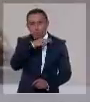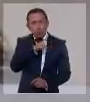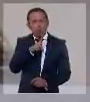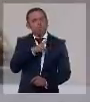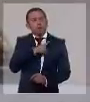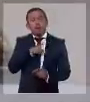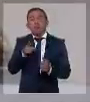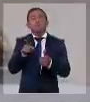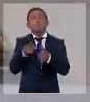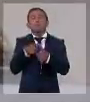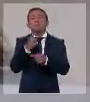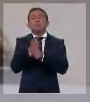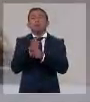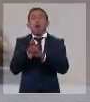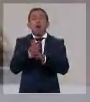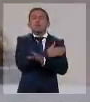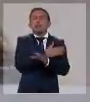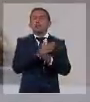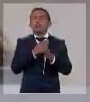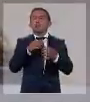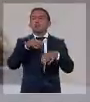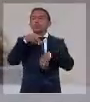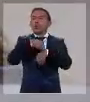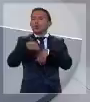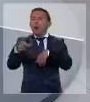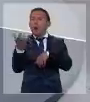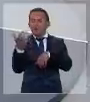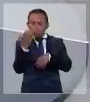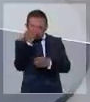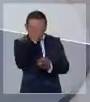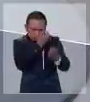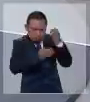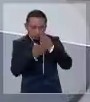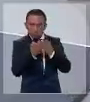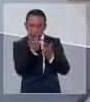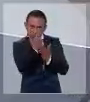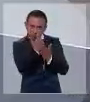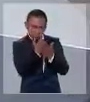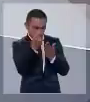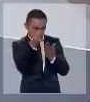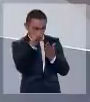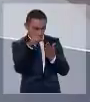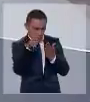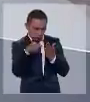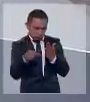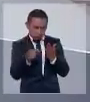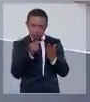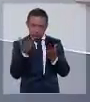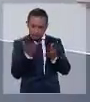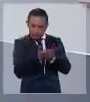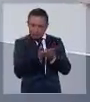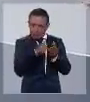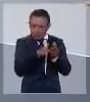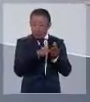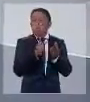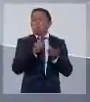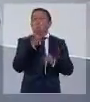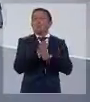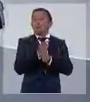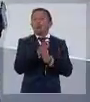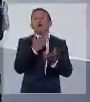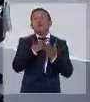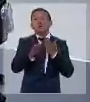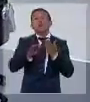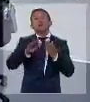el paso previo, pero hacia allá debemos de ir, hacia compartir la infraestructura de los distintos sistemas, porque hoy lo que